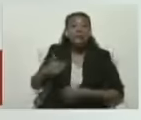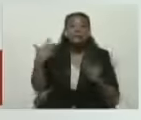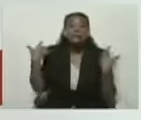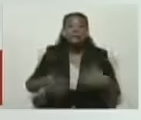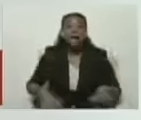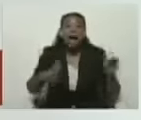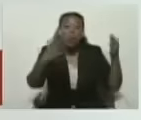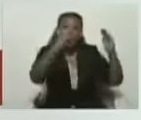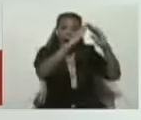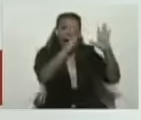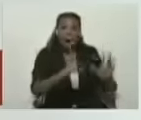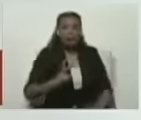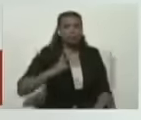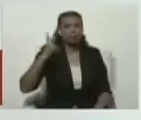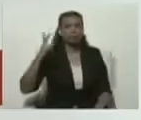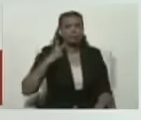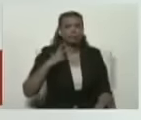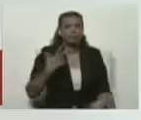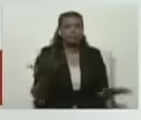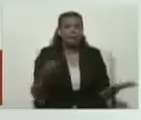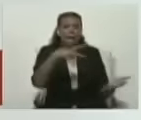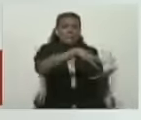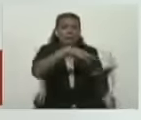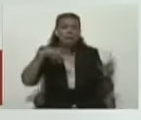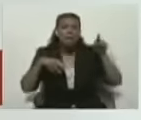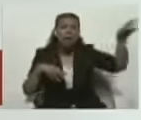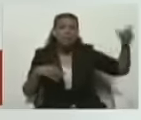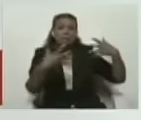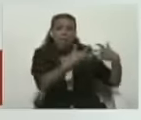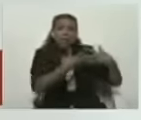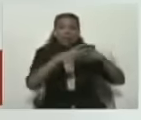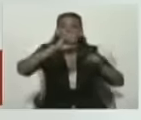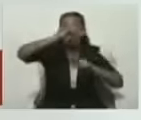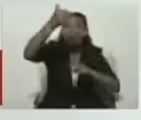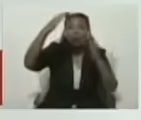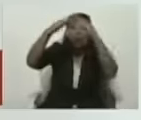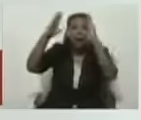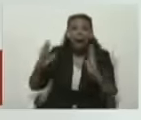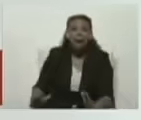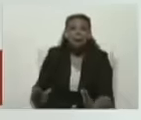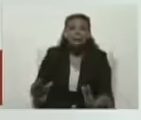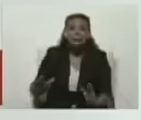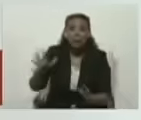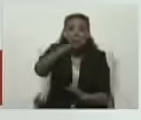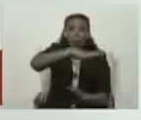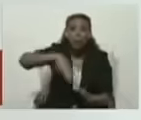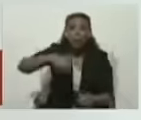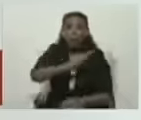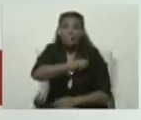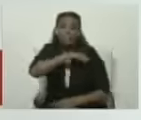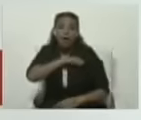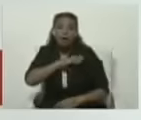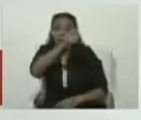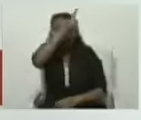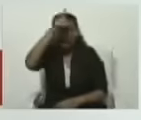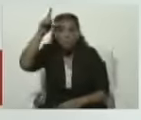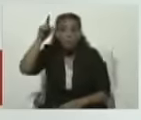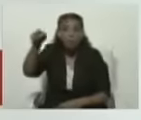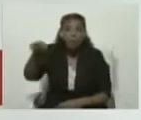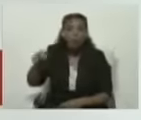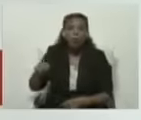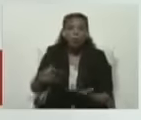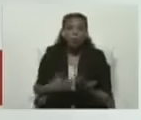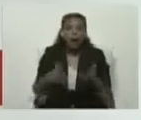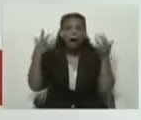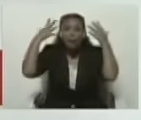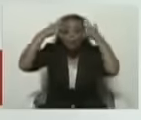penthouse ahorita en Florida y el otro tremenda casota en el barrio de Salamanca en España, Leopoldo López. Y Antonio